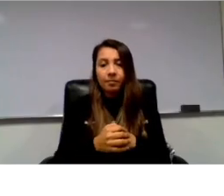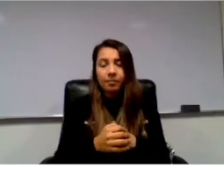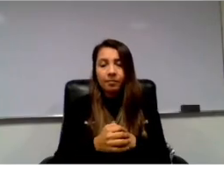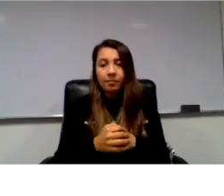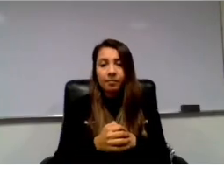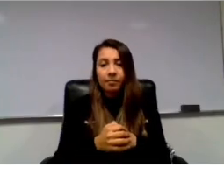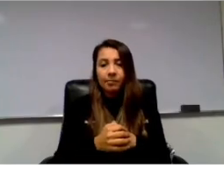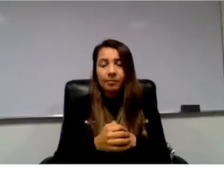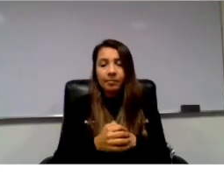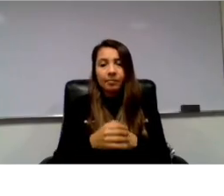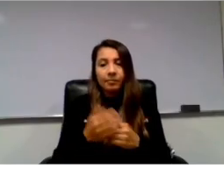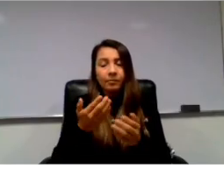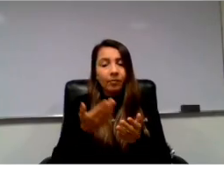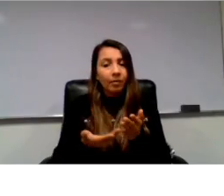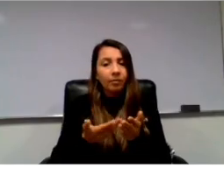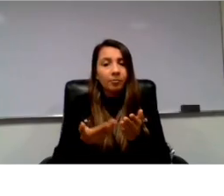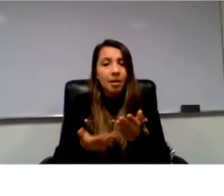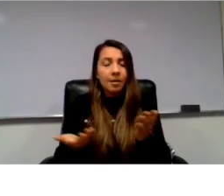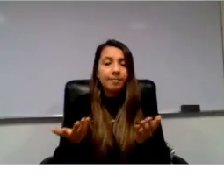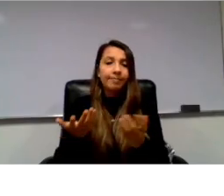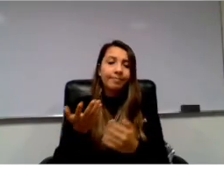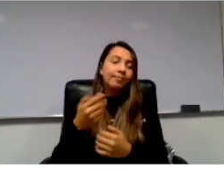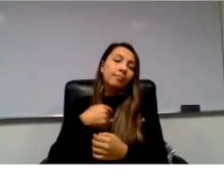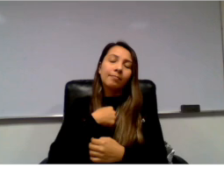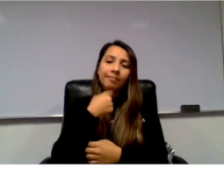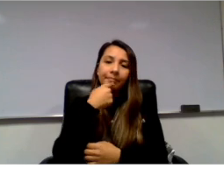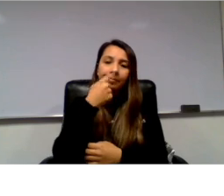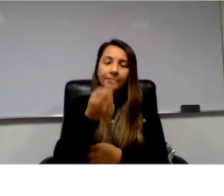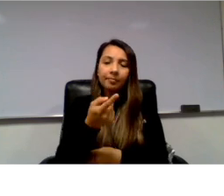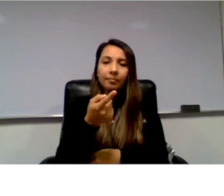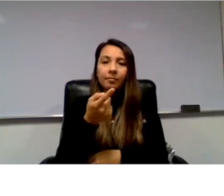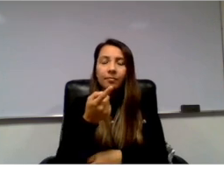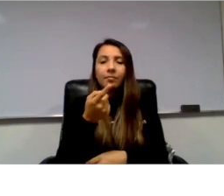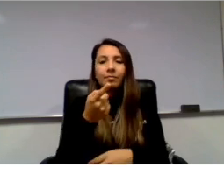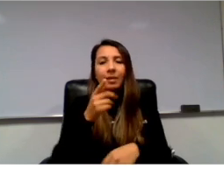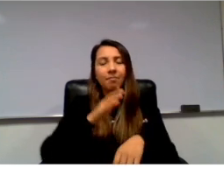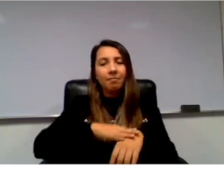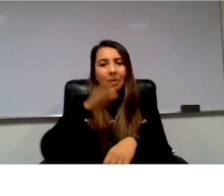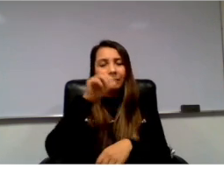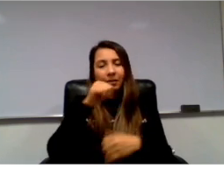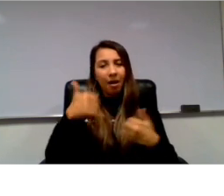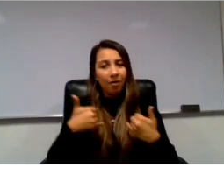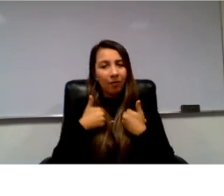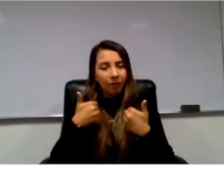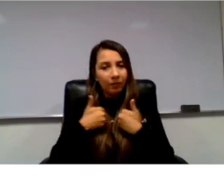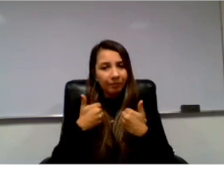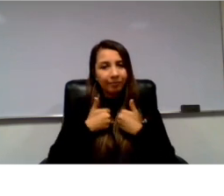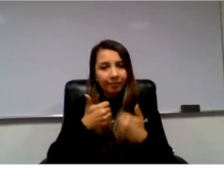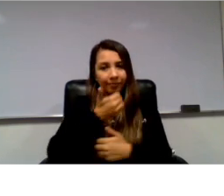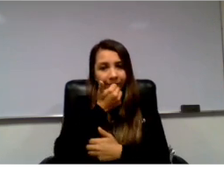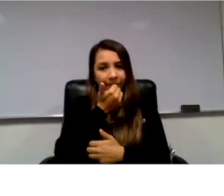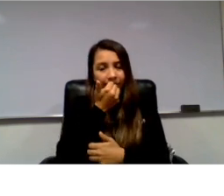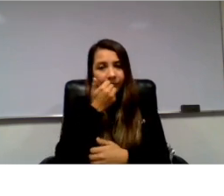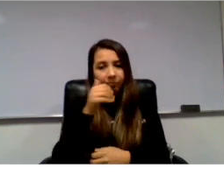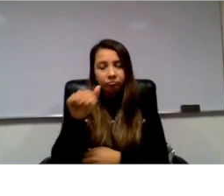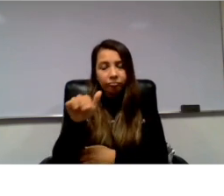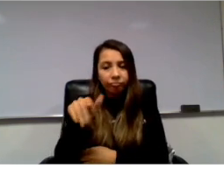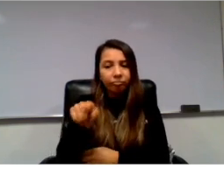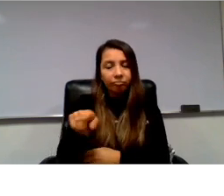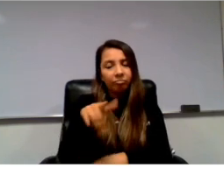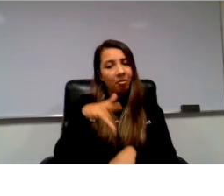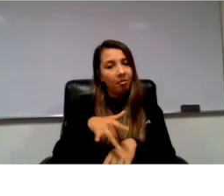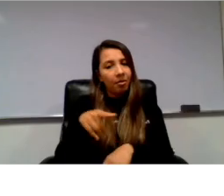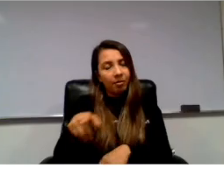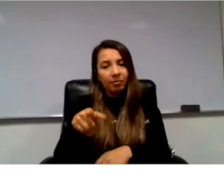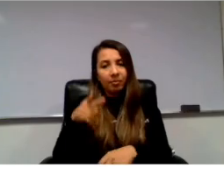le digo, pues a los estudiantes más jóvenes, ¿no? Les toca venir